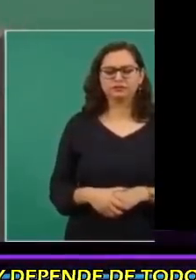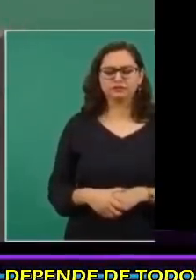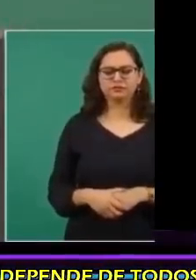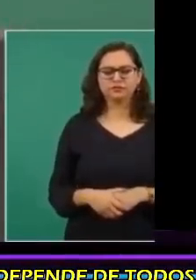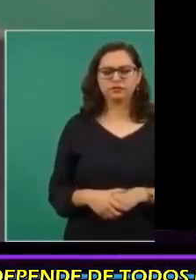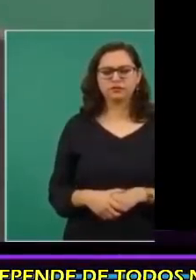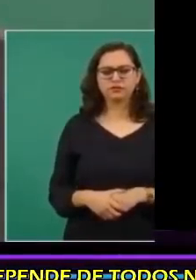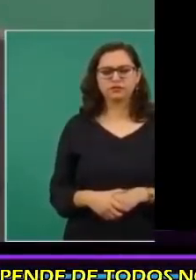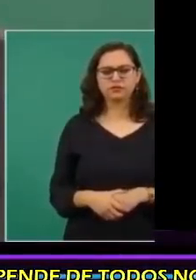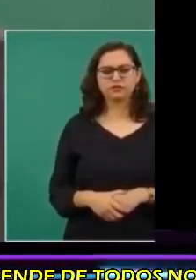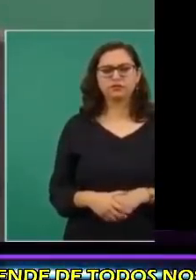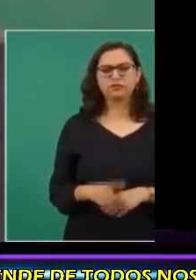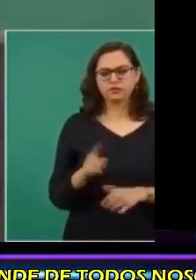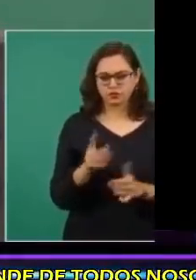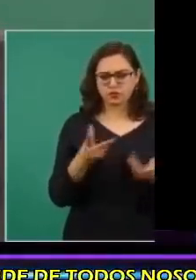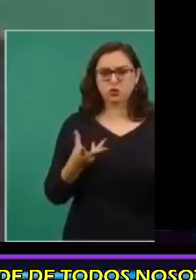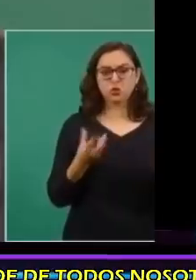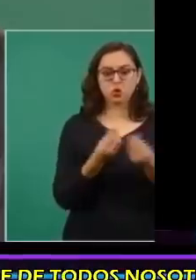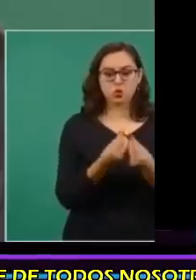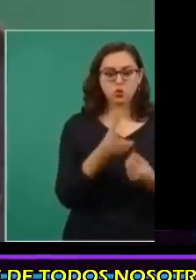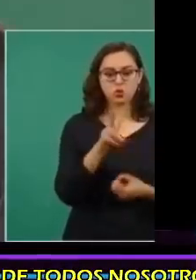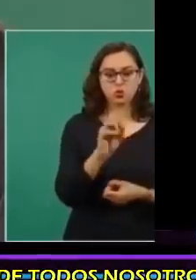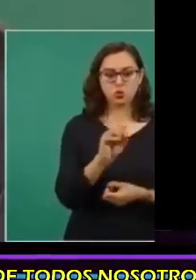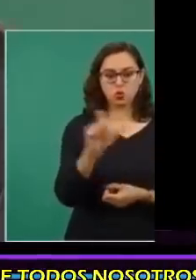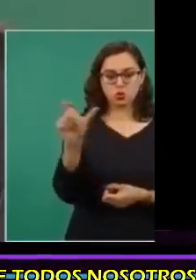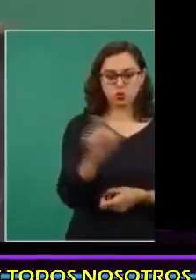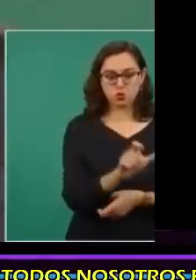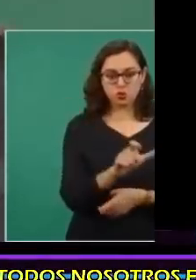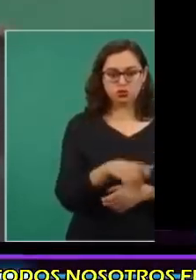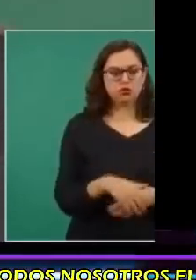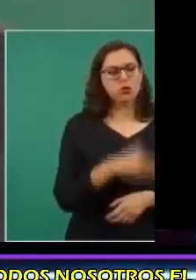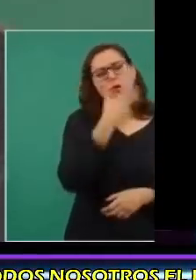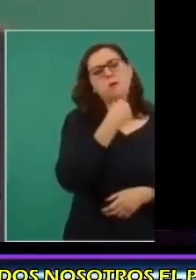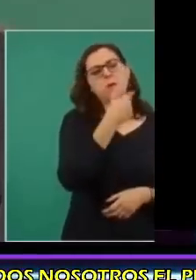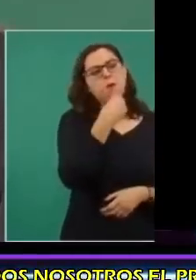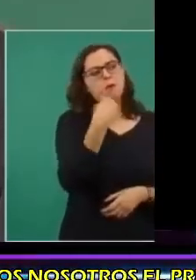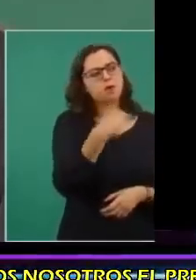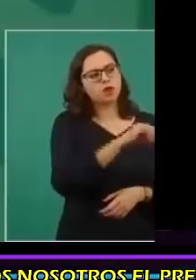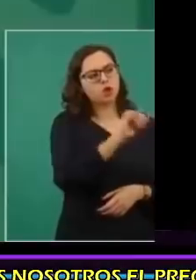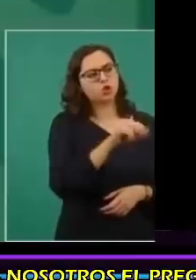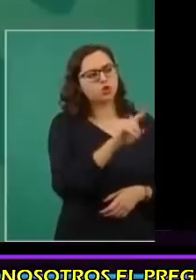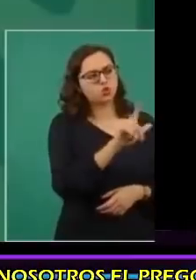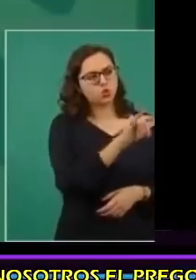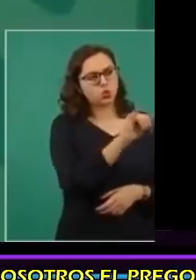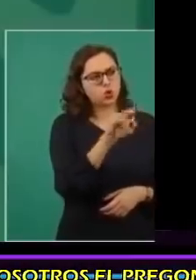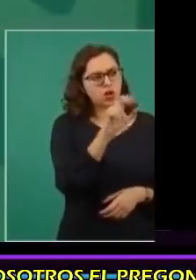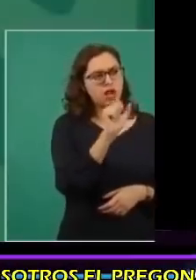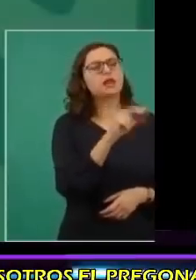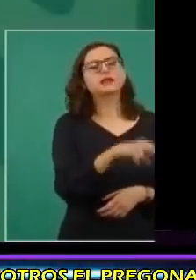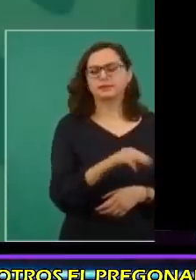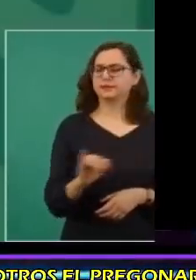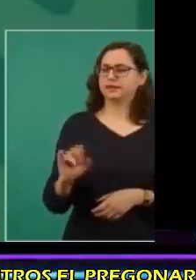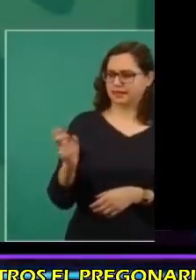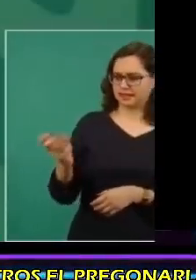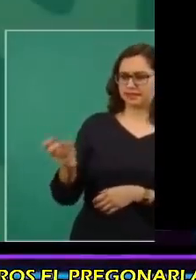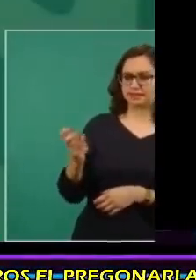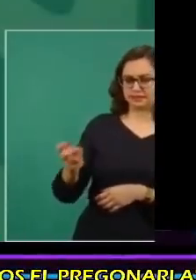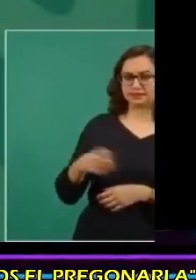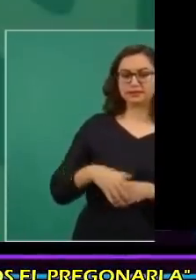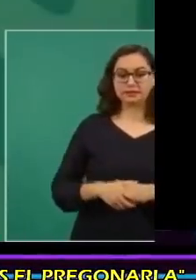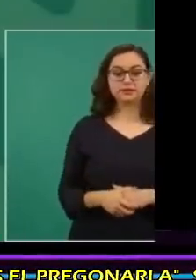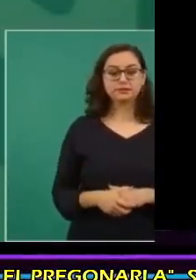el que trajo a los de box sí y acusó hace un tiempo